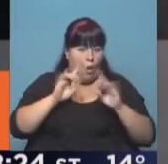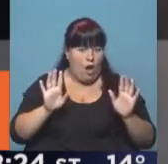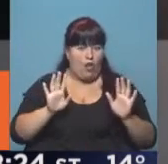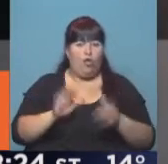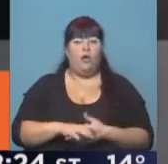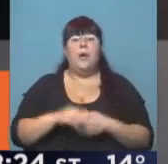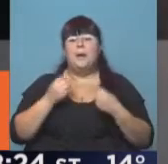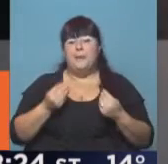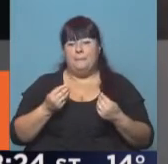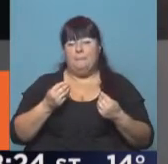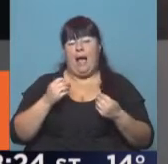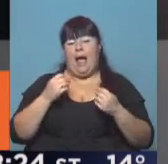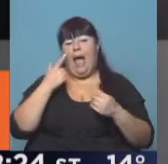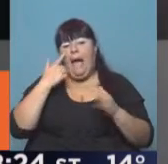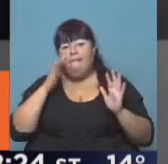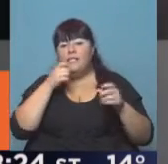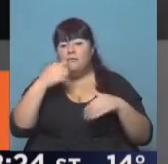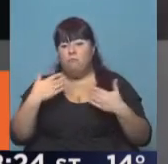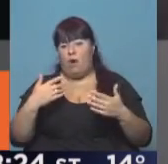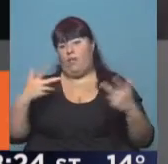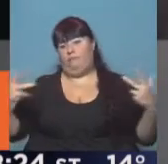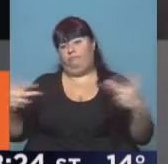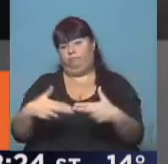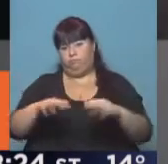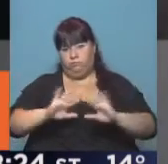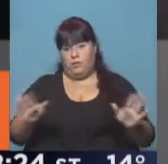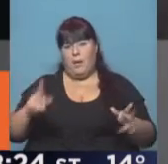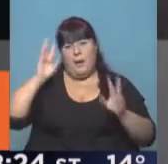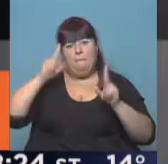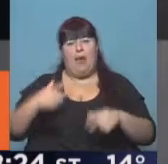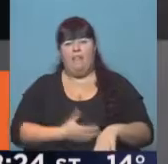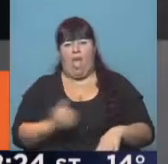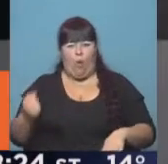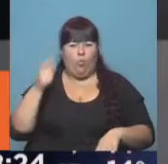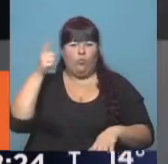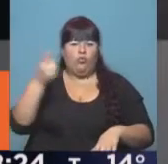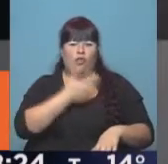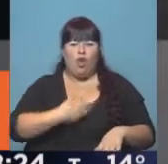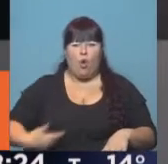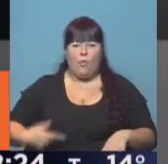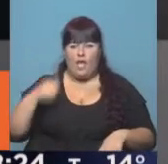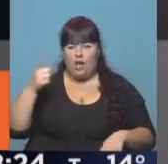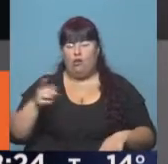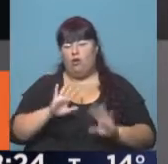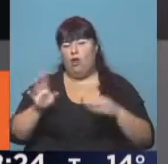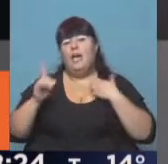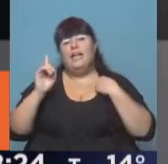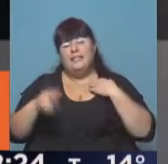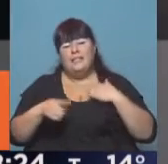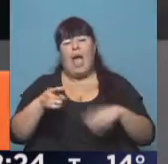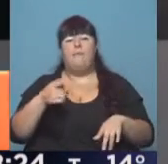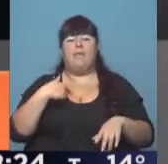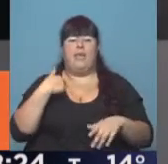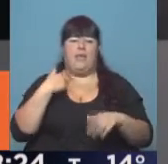para tratar de ver si podemos ponerle un freno concretamente a las políticas de ajuste que están llevando adelante el gobierno pero además